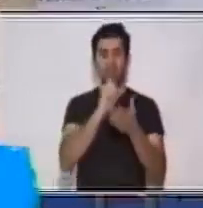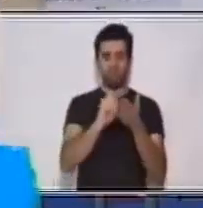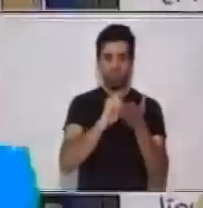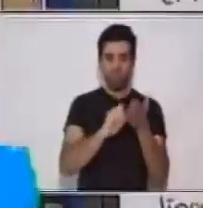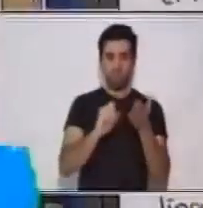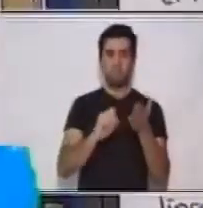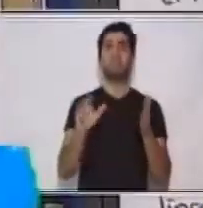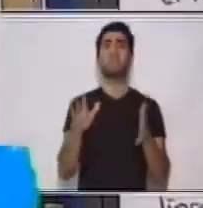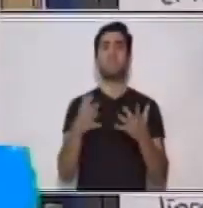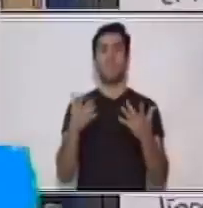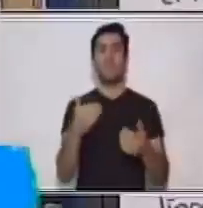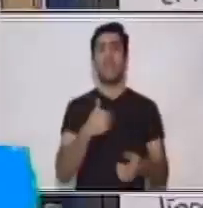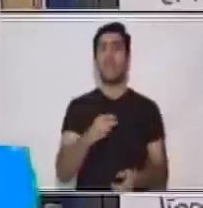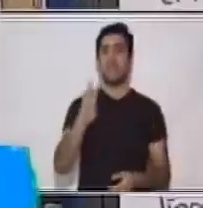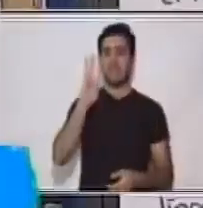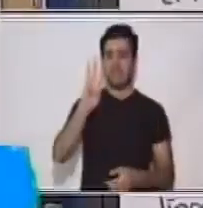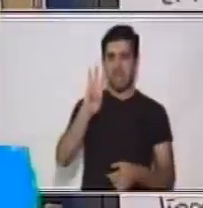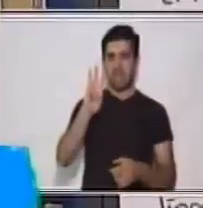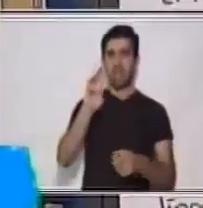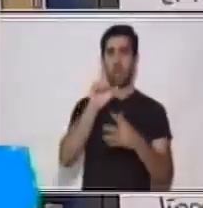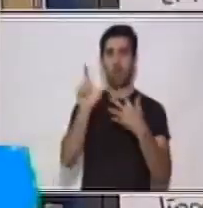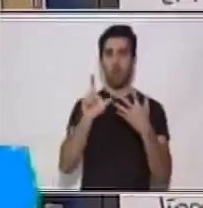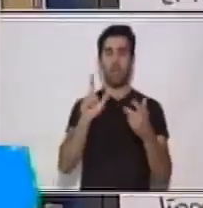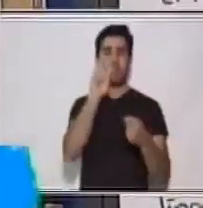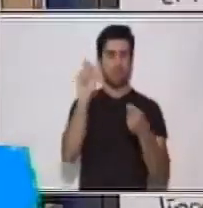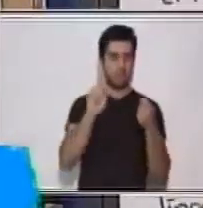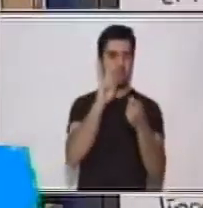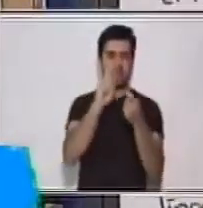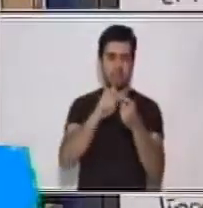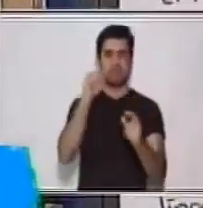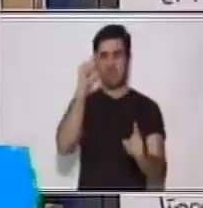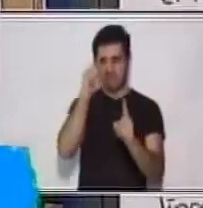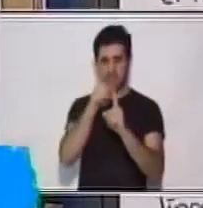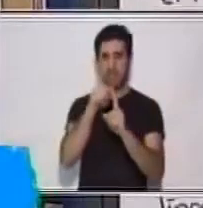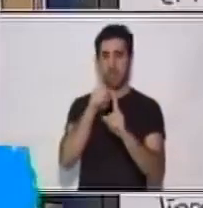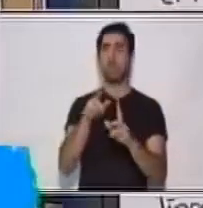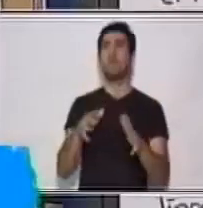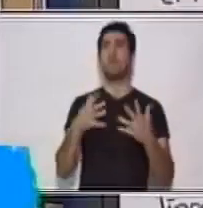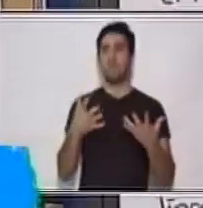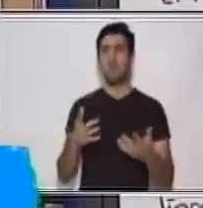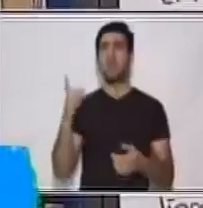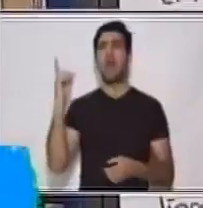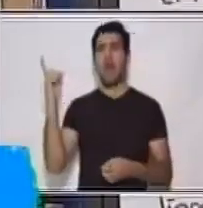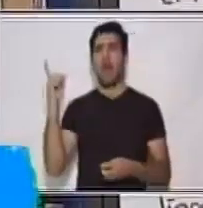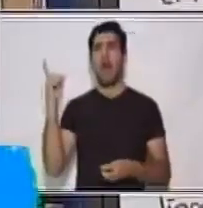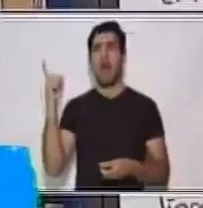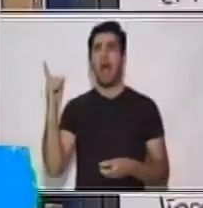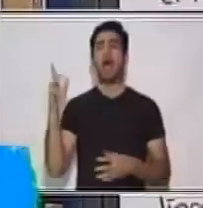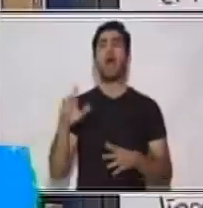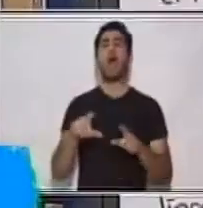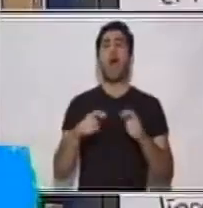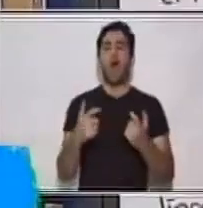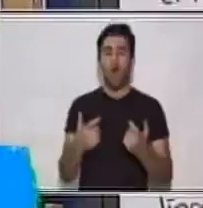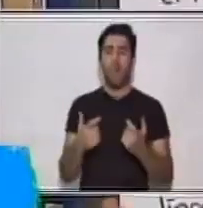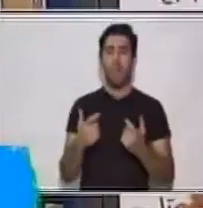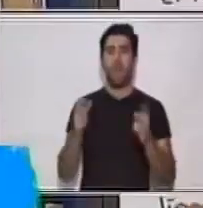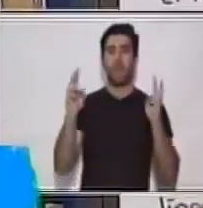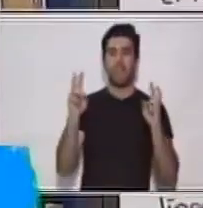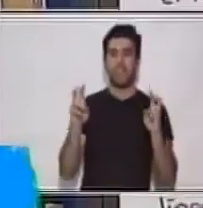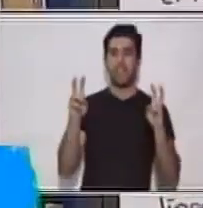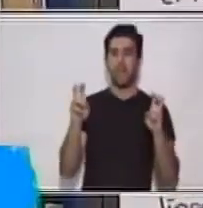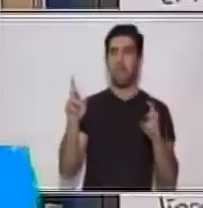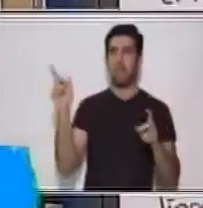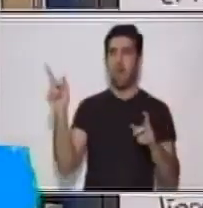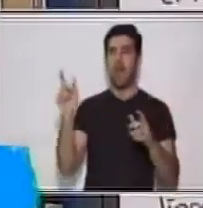a partir de 3 criterios específicos. Uno de ellos es el criterio morfológico, y es que cuando